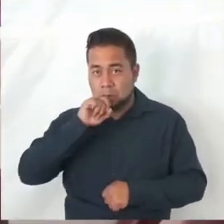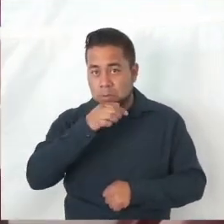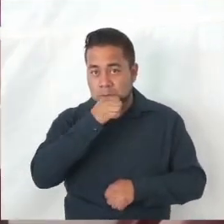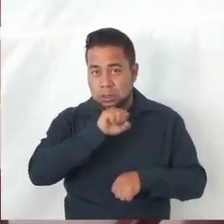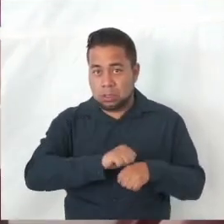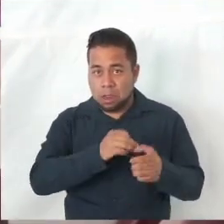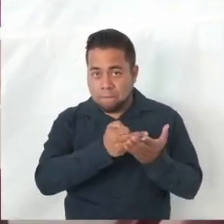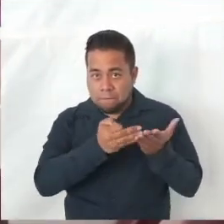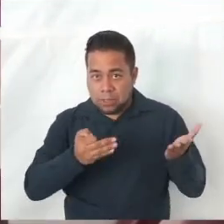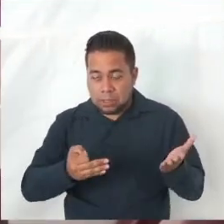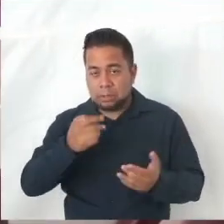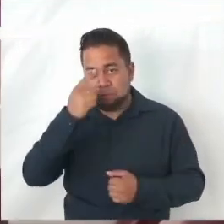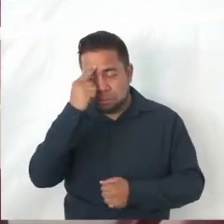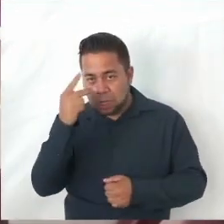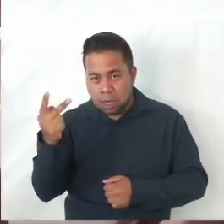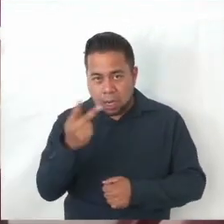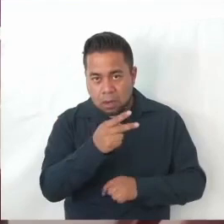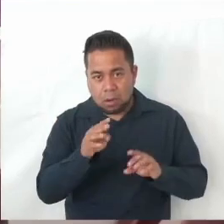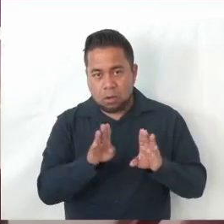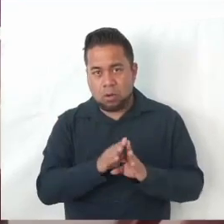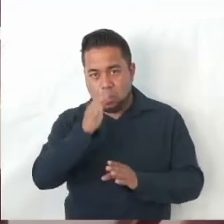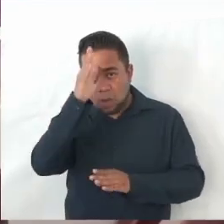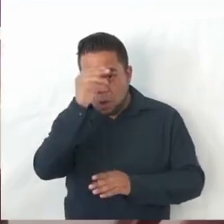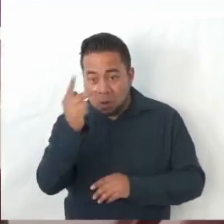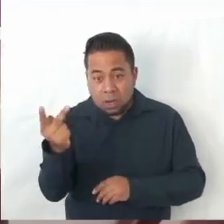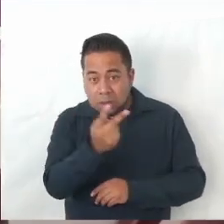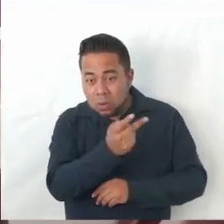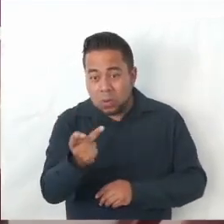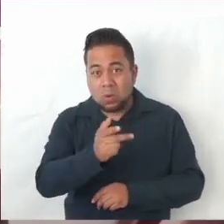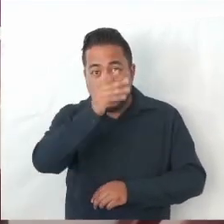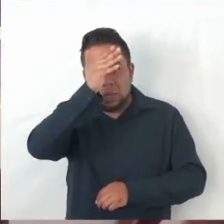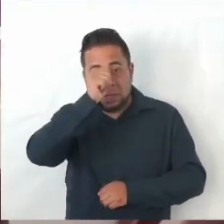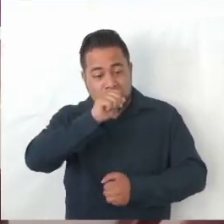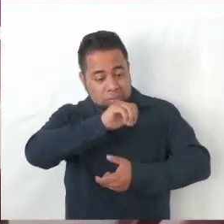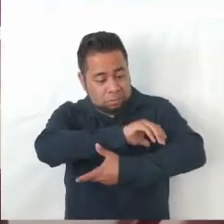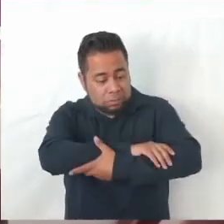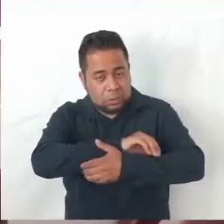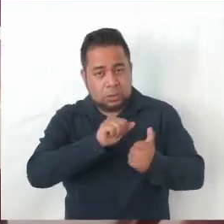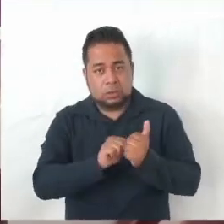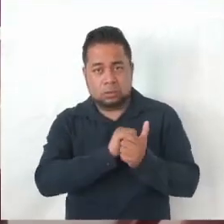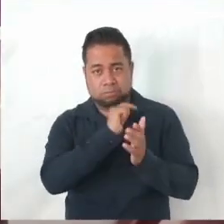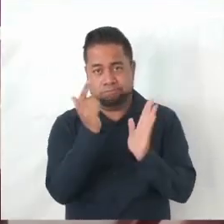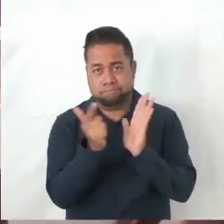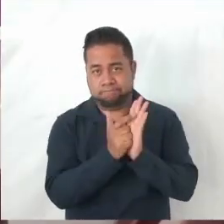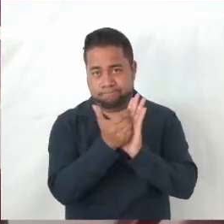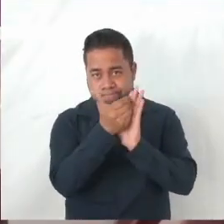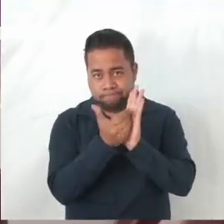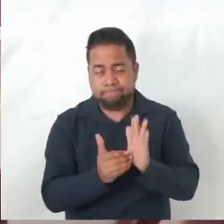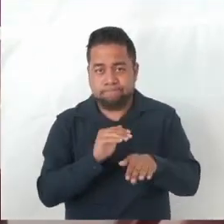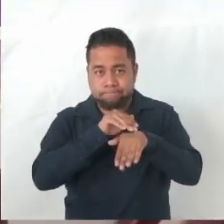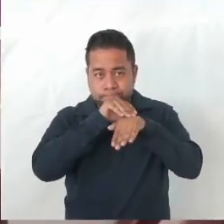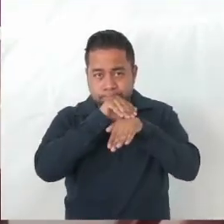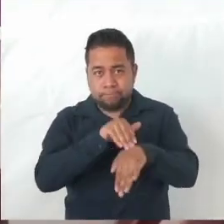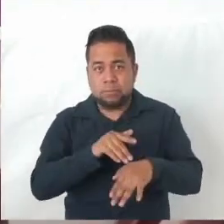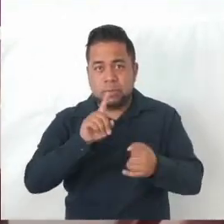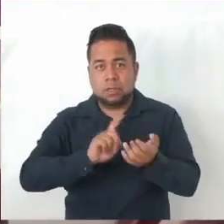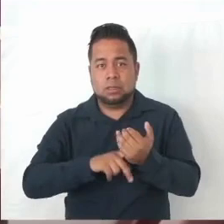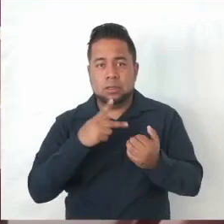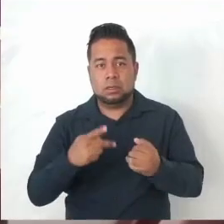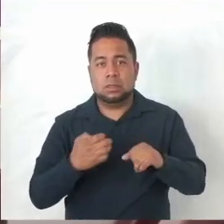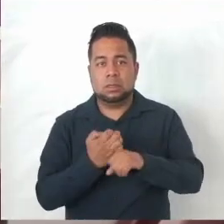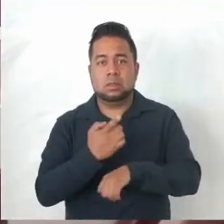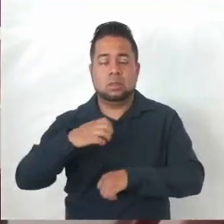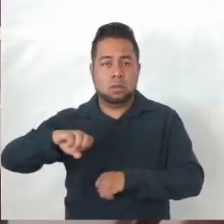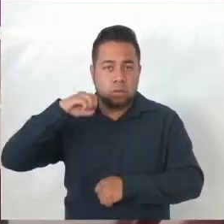Finanzas para que mediante criterios unificados y con un estricto apego al marco jurídico vigente en el Estado de